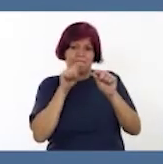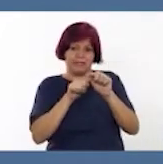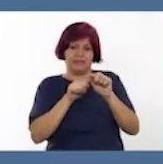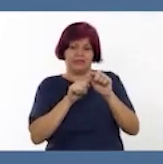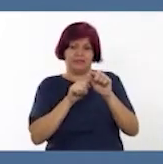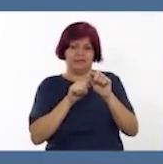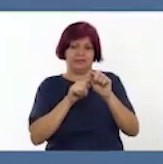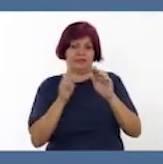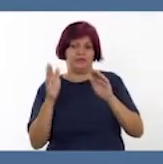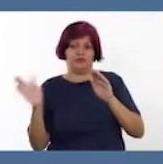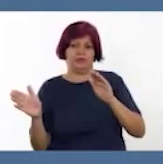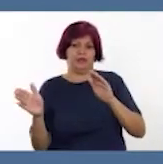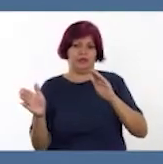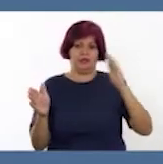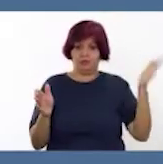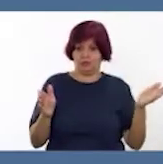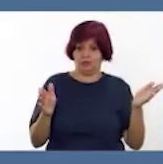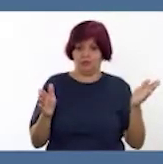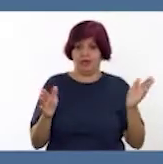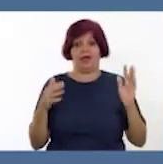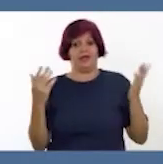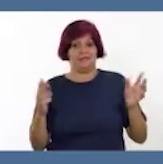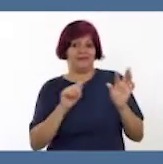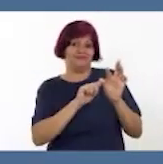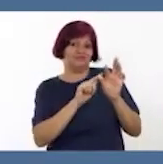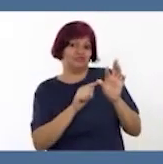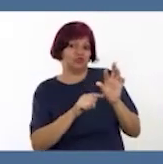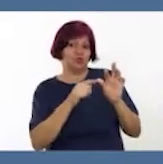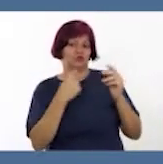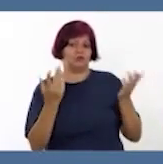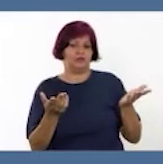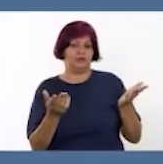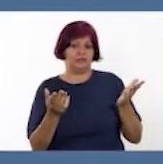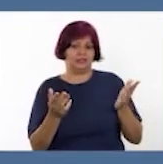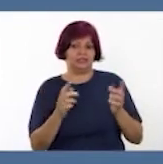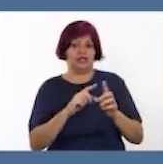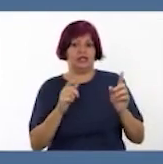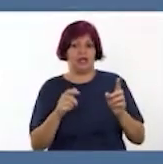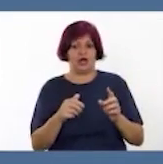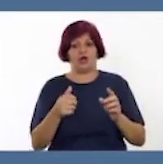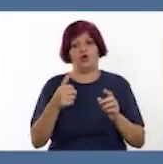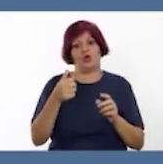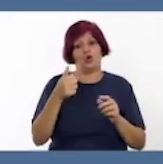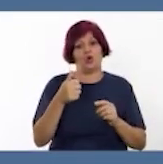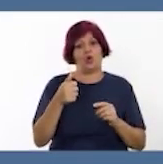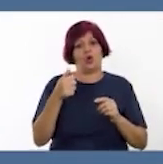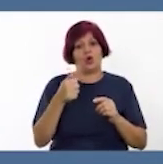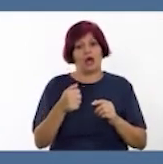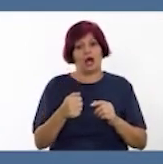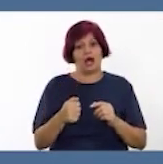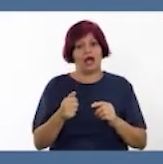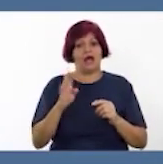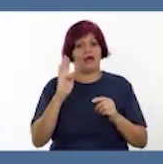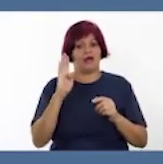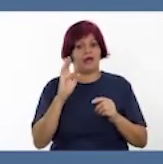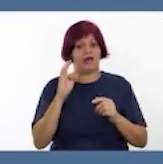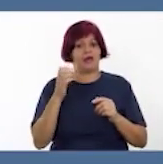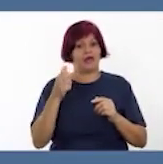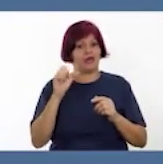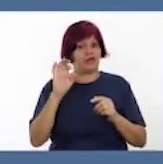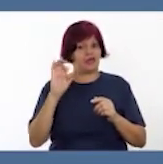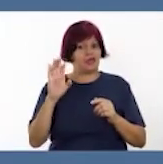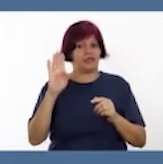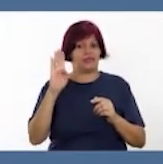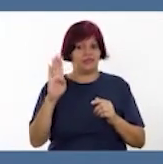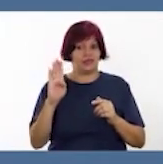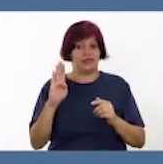ángulos, o sea, los ángulos AED y el ángulo FEB son opuestos por el vértice. Usted sabe por propiedad de los